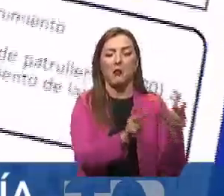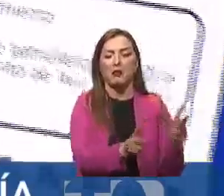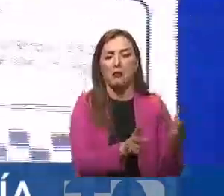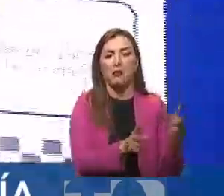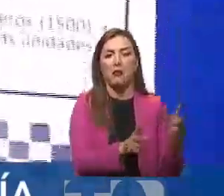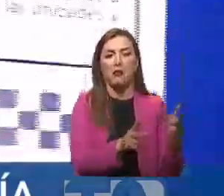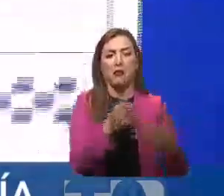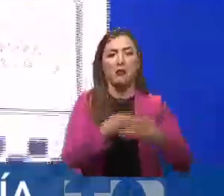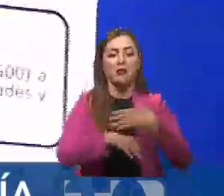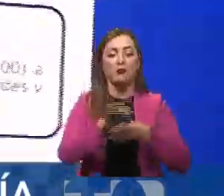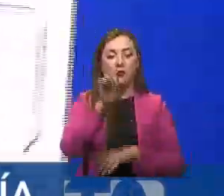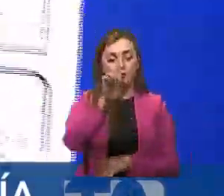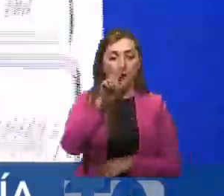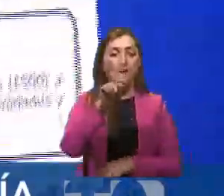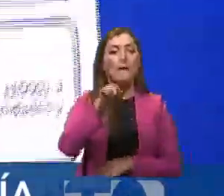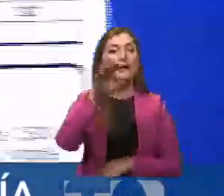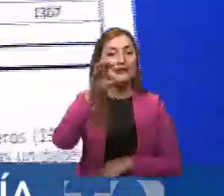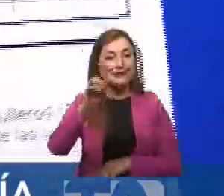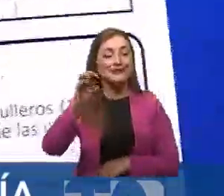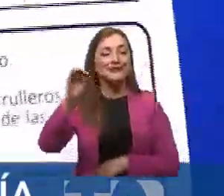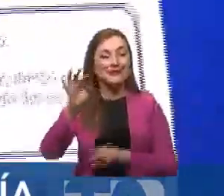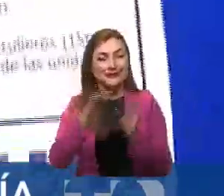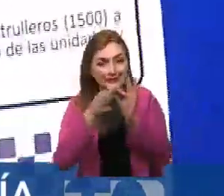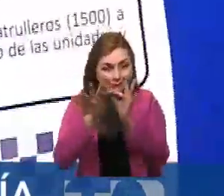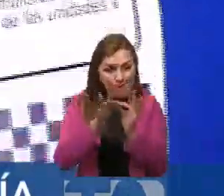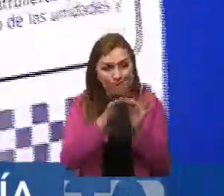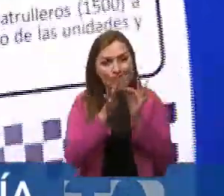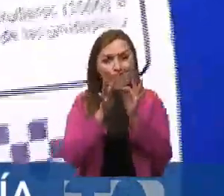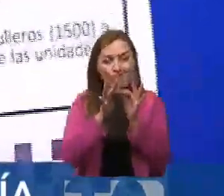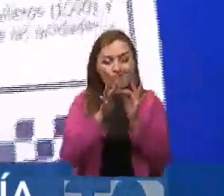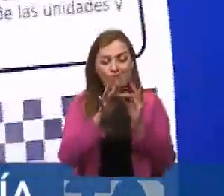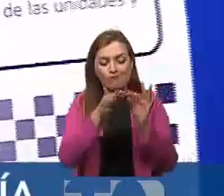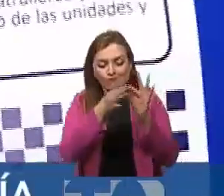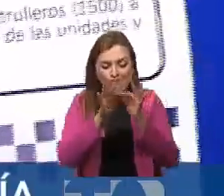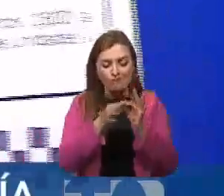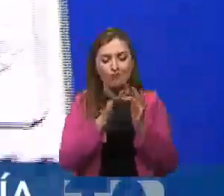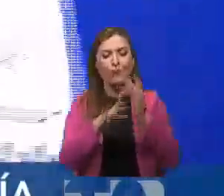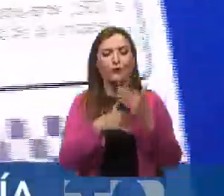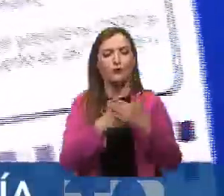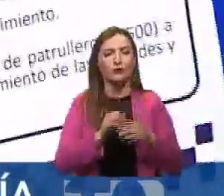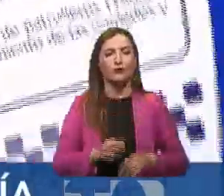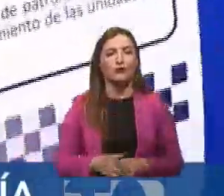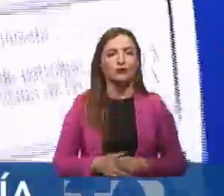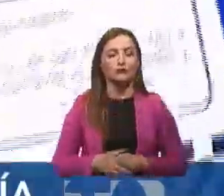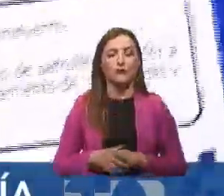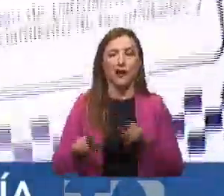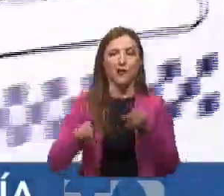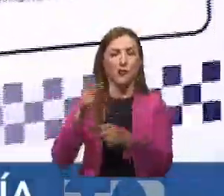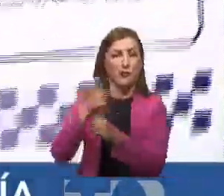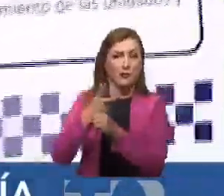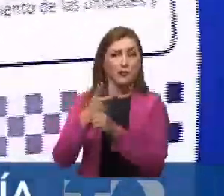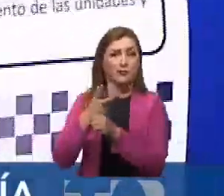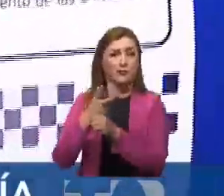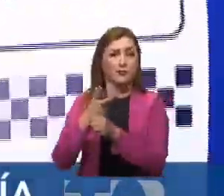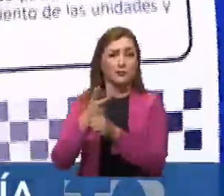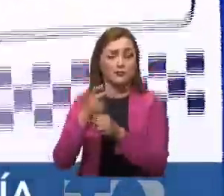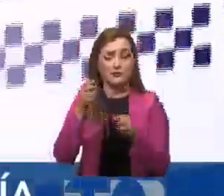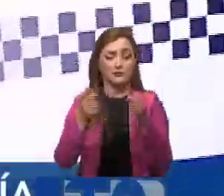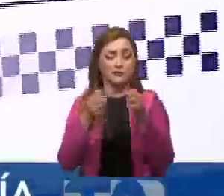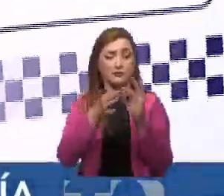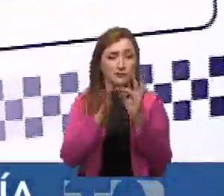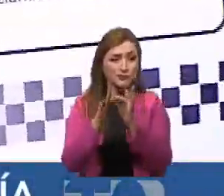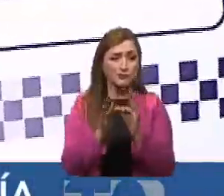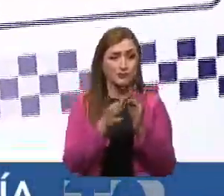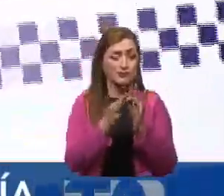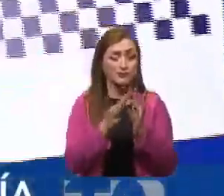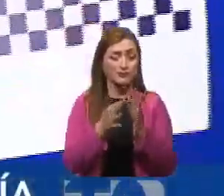son 1.500 vehículos que les vamos a repotenciar. Eso quiero aclarar porque hubo una mala fe en unos videos que, claro, los vehículos se están arreglando,